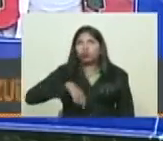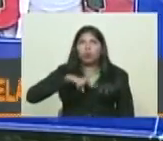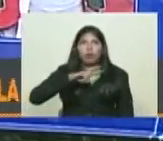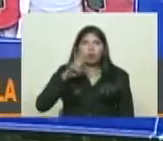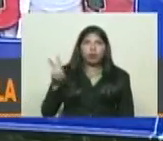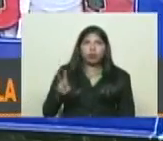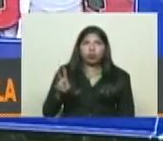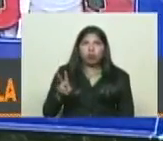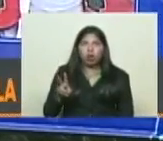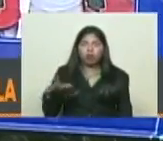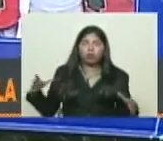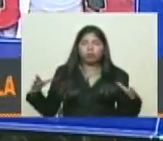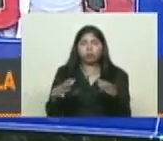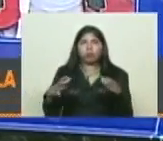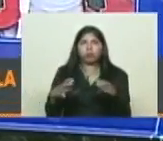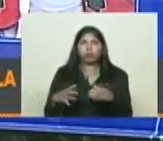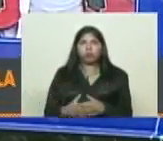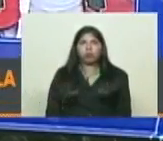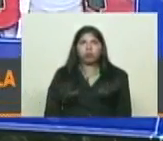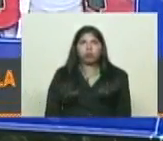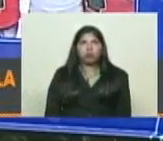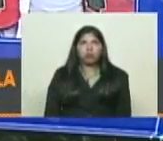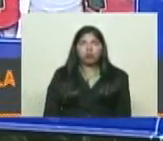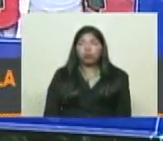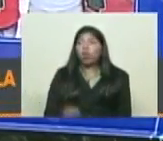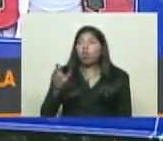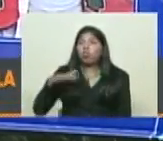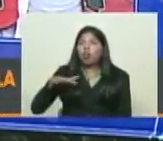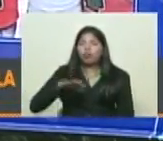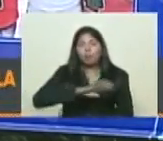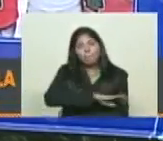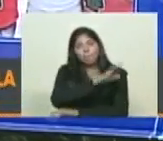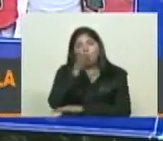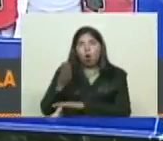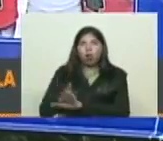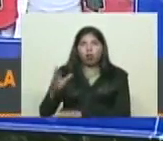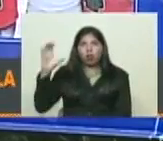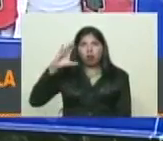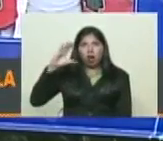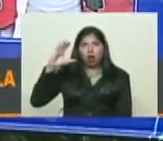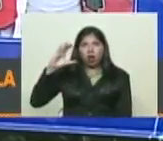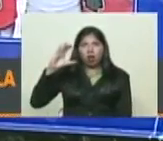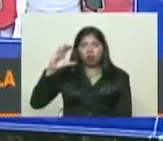aquel memorable acto en el Poliedro de Caracas. Hoy,